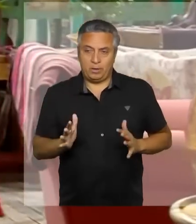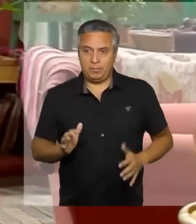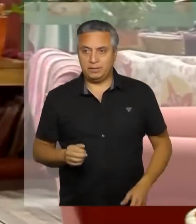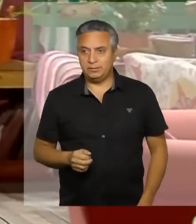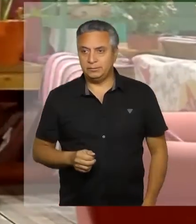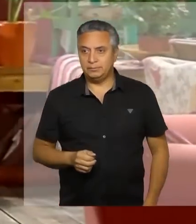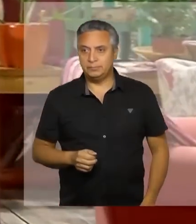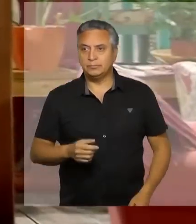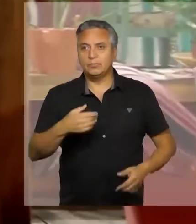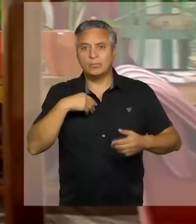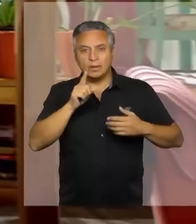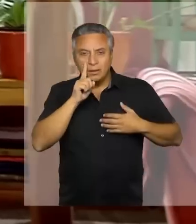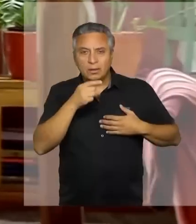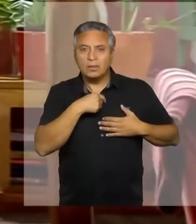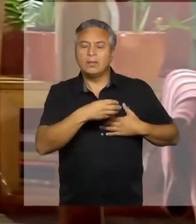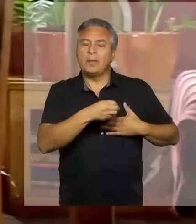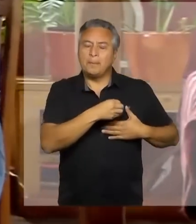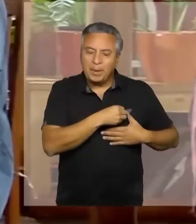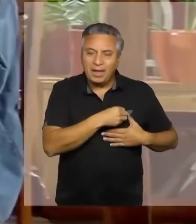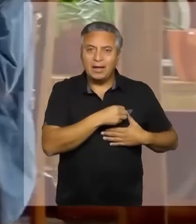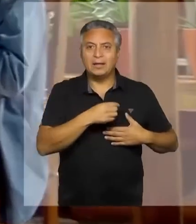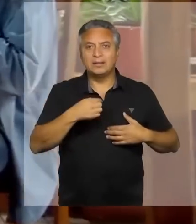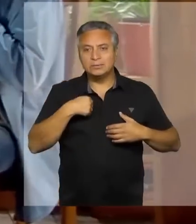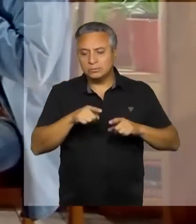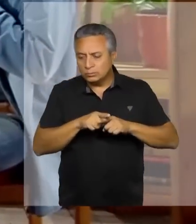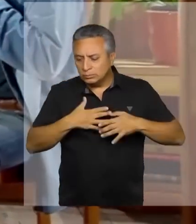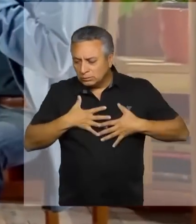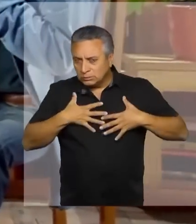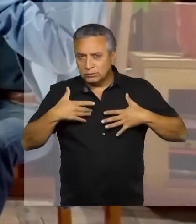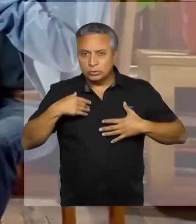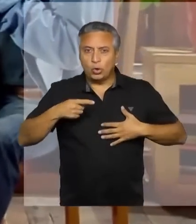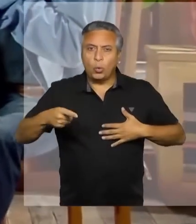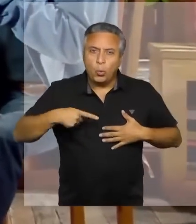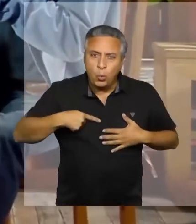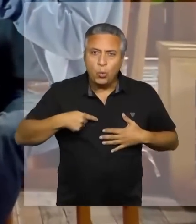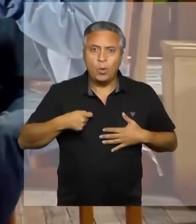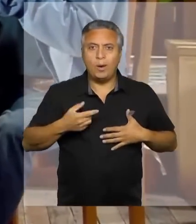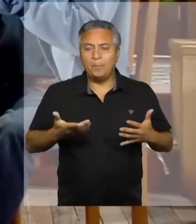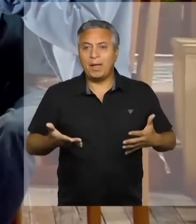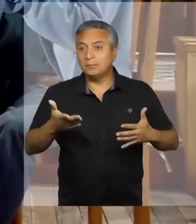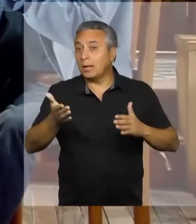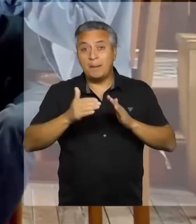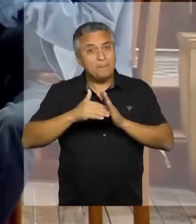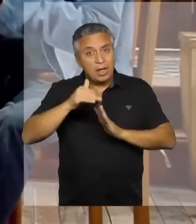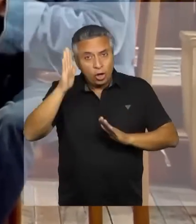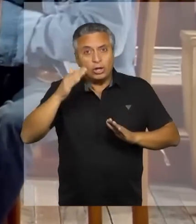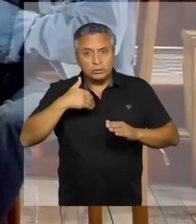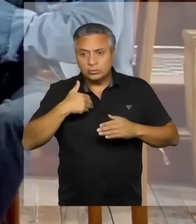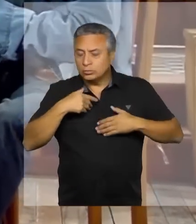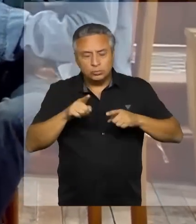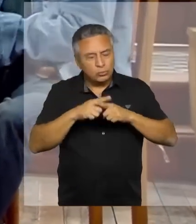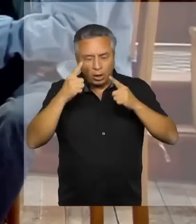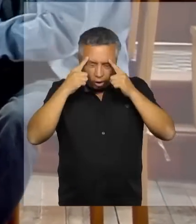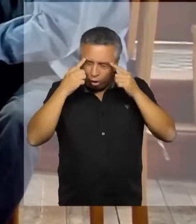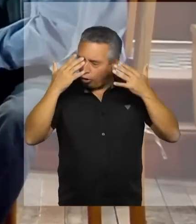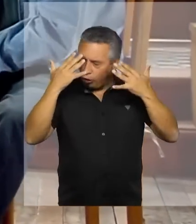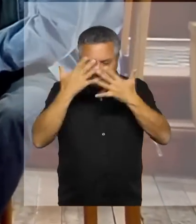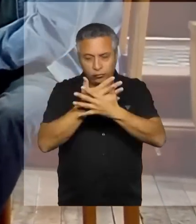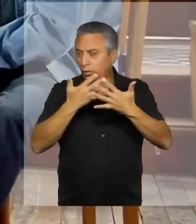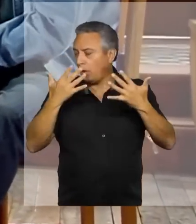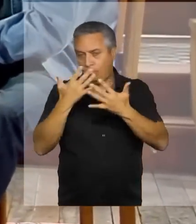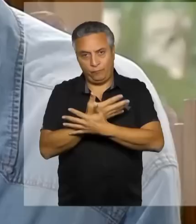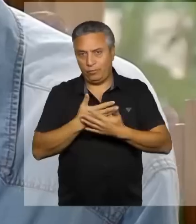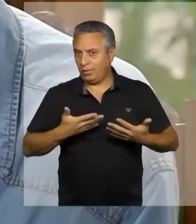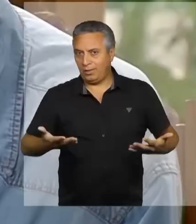estoy con pena, estoy con culpa, la mayoría del tiempo estoy confundida.